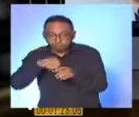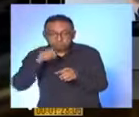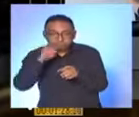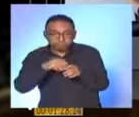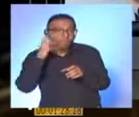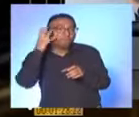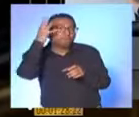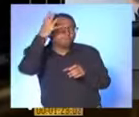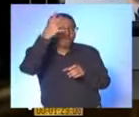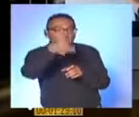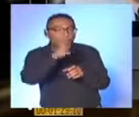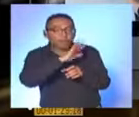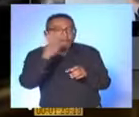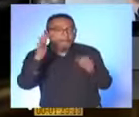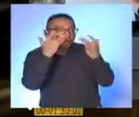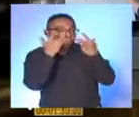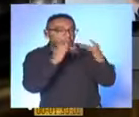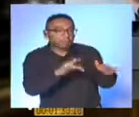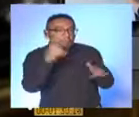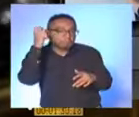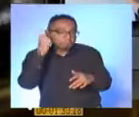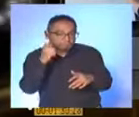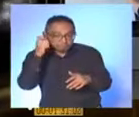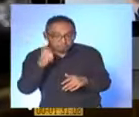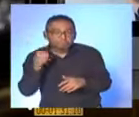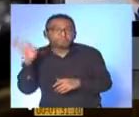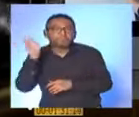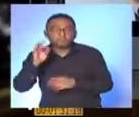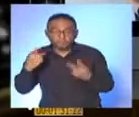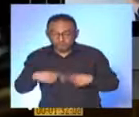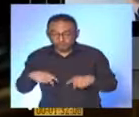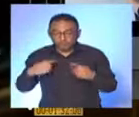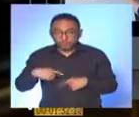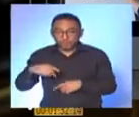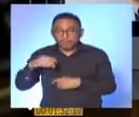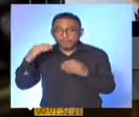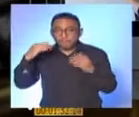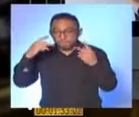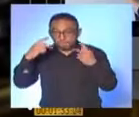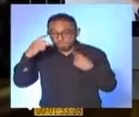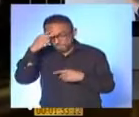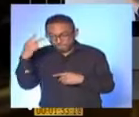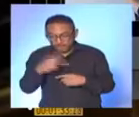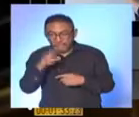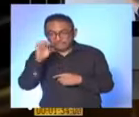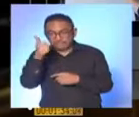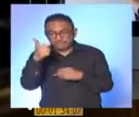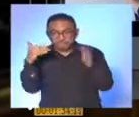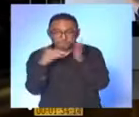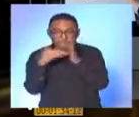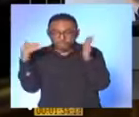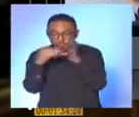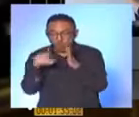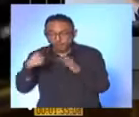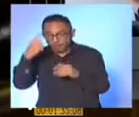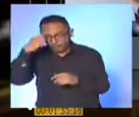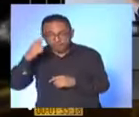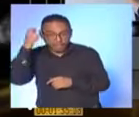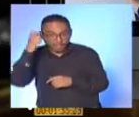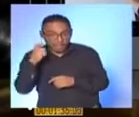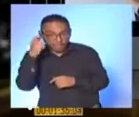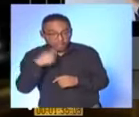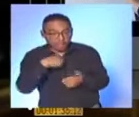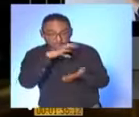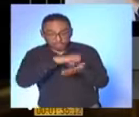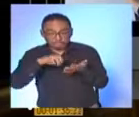laboral. Además, explicó que si los 66 millones de mexicanos que tienen este tipo de ahorro para la jubilación retiran esta cantidad de su